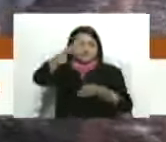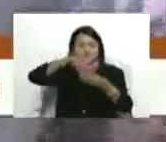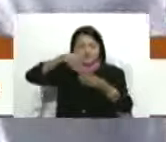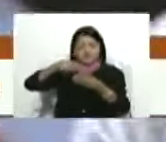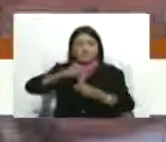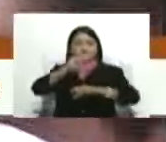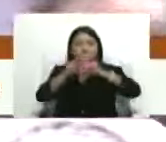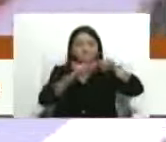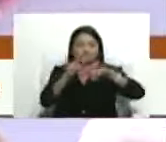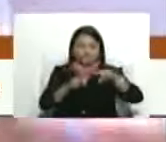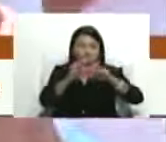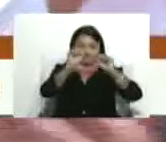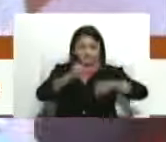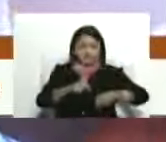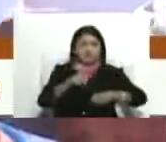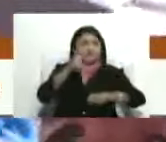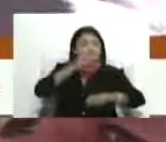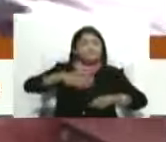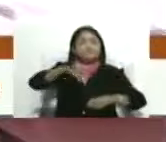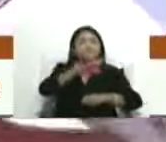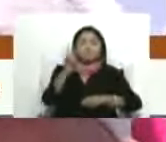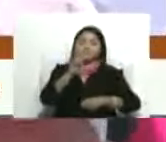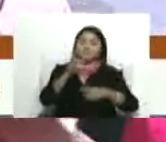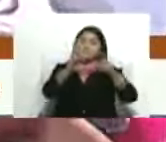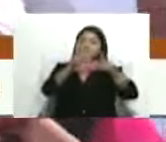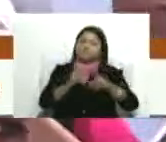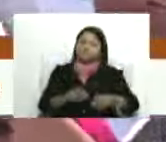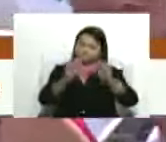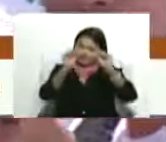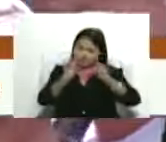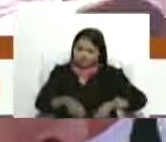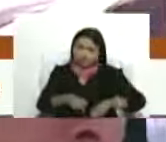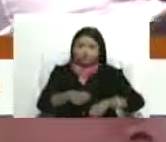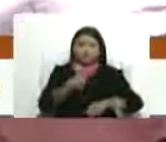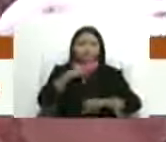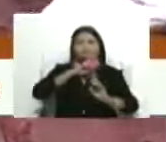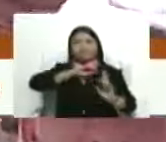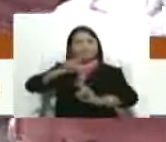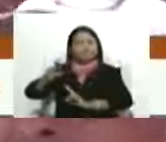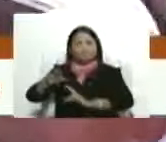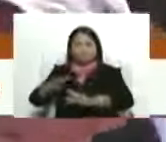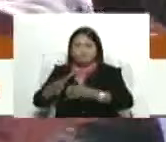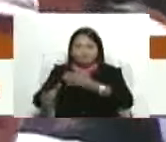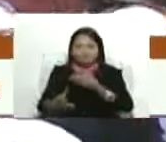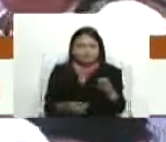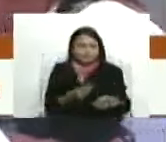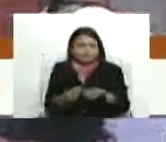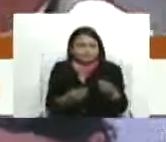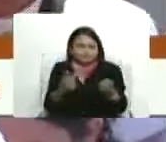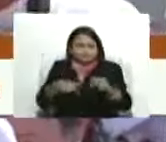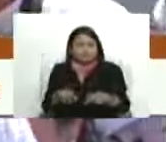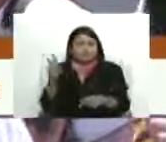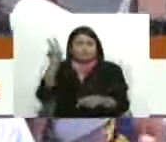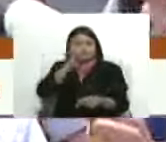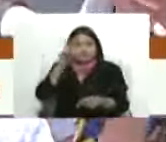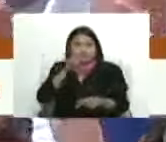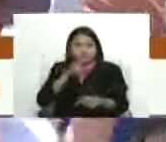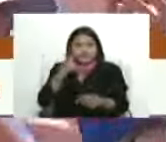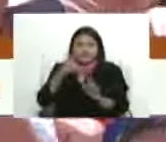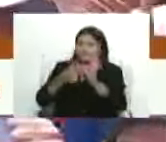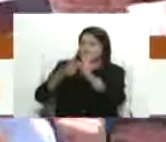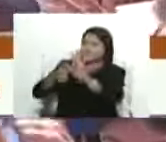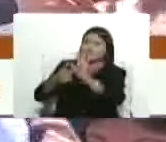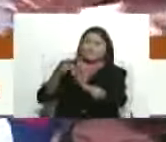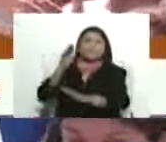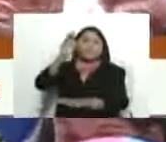consultivo para que sea el pueblo El Que decida para que el pueblo diga quiere que Venezuela enfrente en el